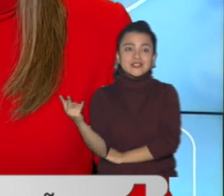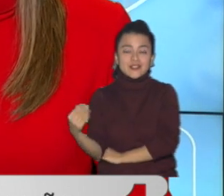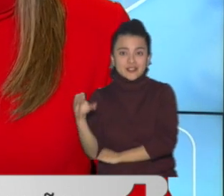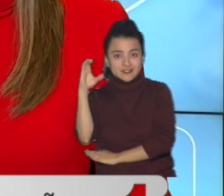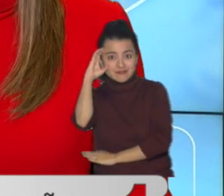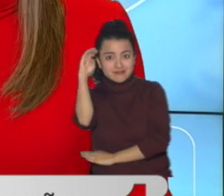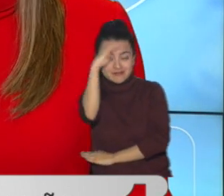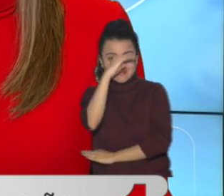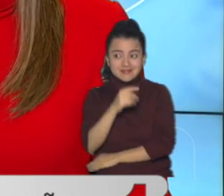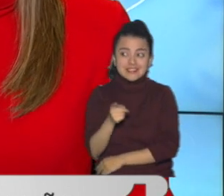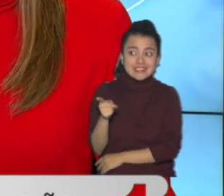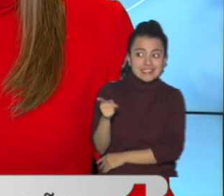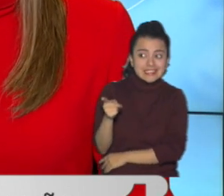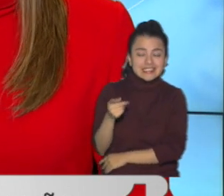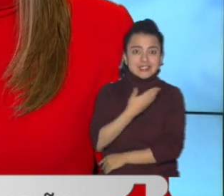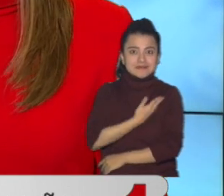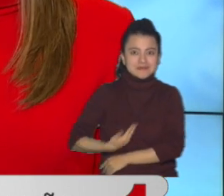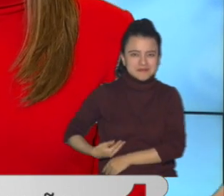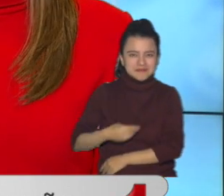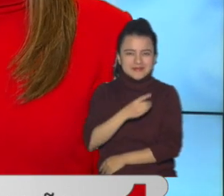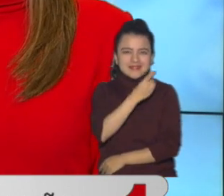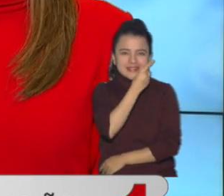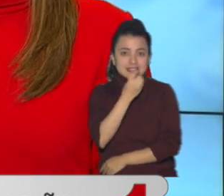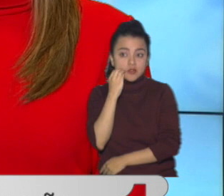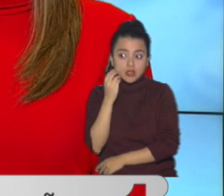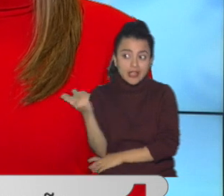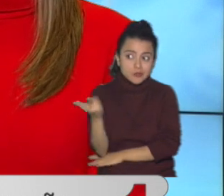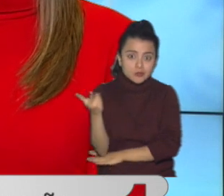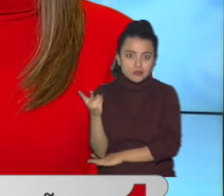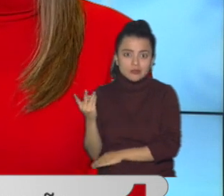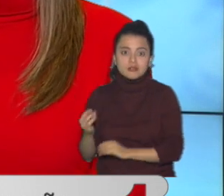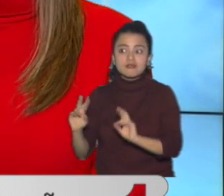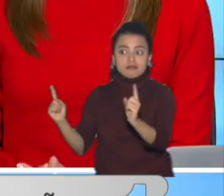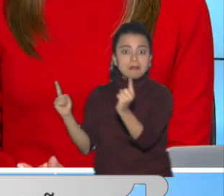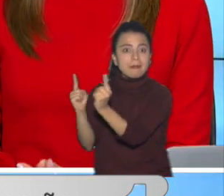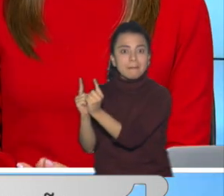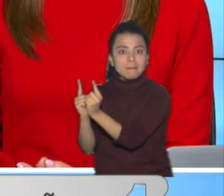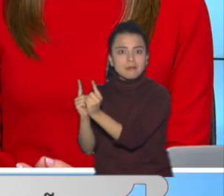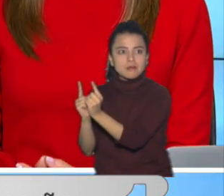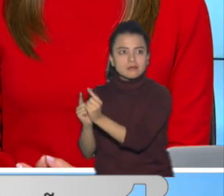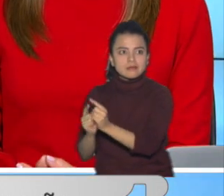y el presidente Iván Duque. Lina Sandoval, buenos días. ¿Qué se sabe de este encuentro?